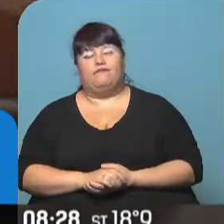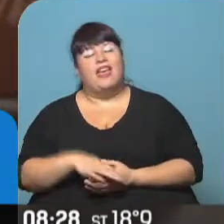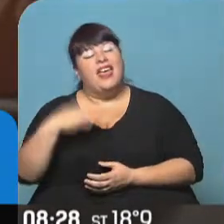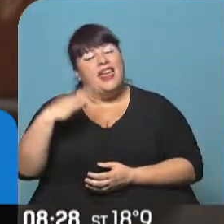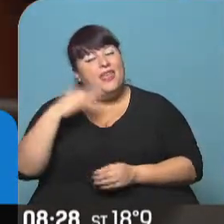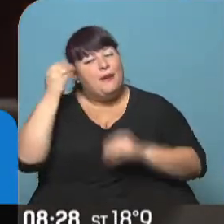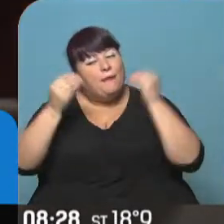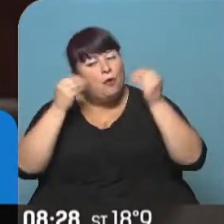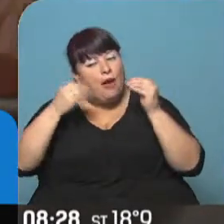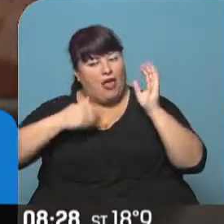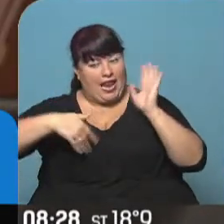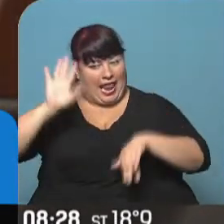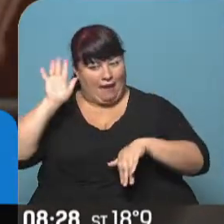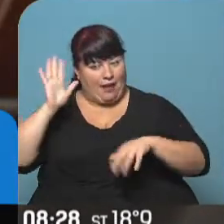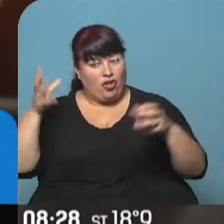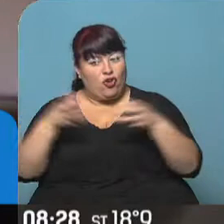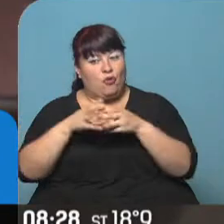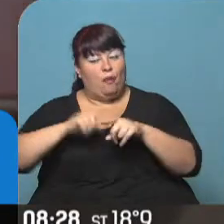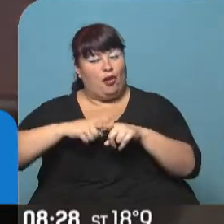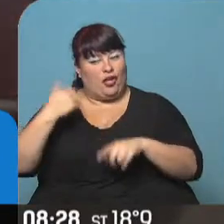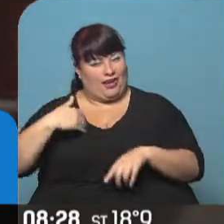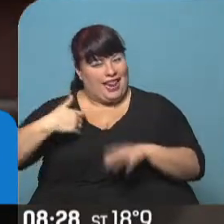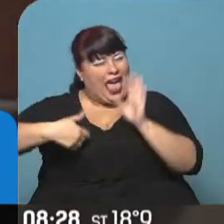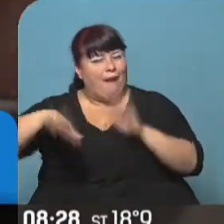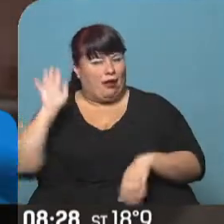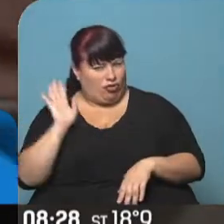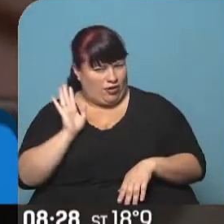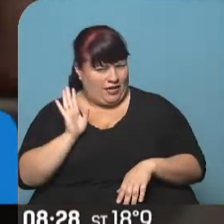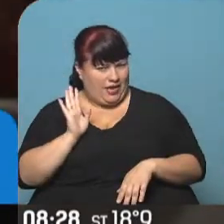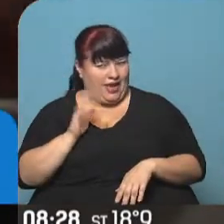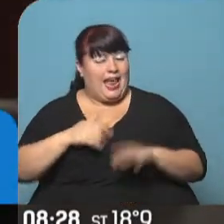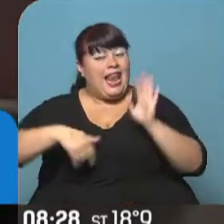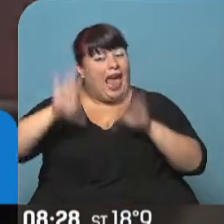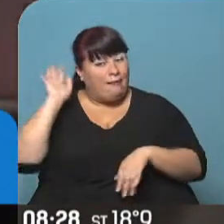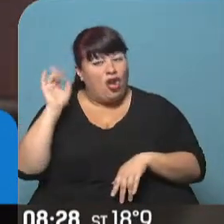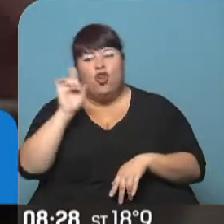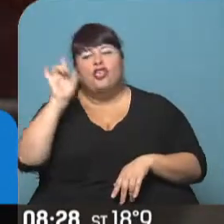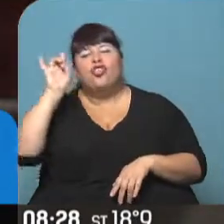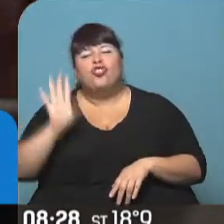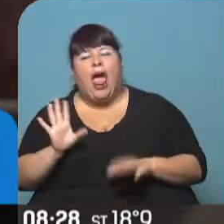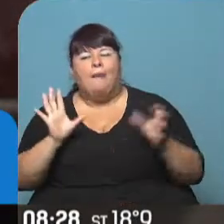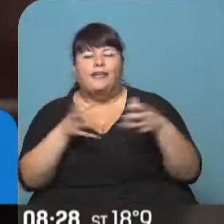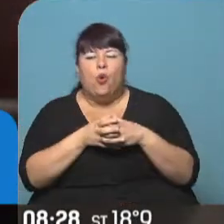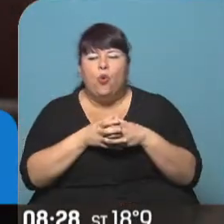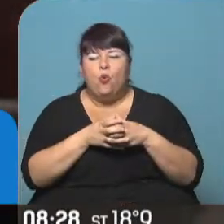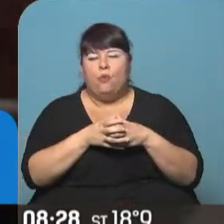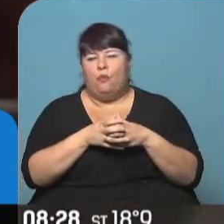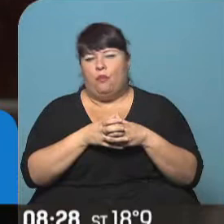Tendría que estar preocupado gran parte de la clase política argentina, gran parte. Y cuando te digo gran parte, no te digo solamente